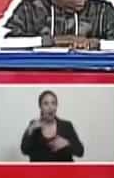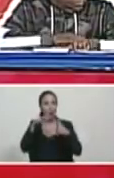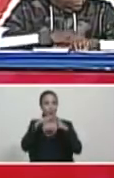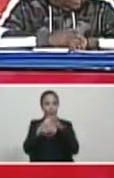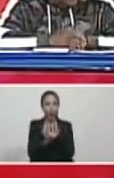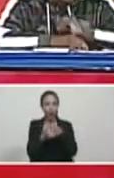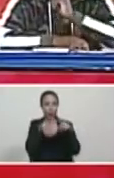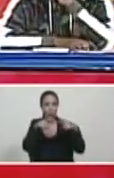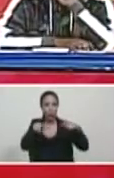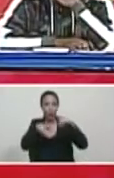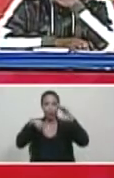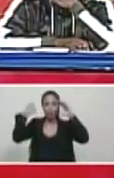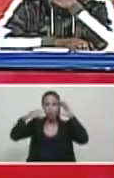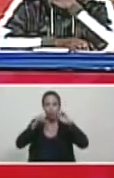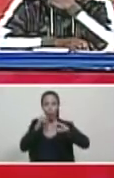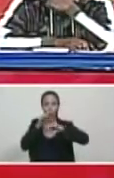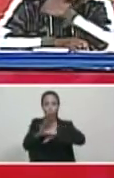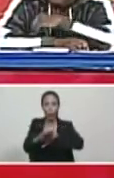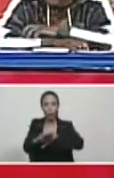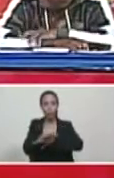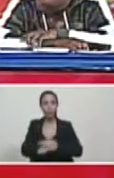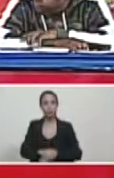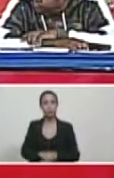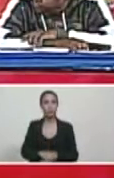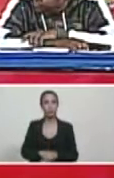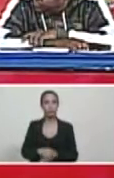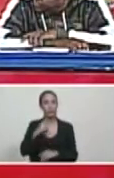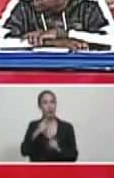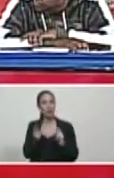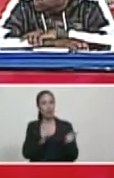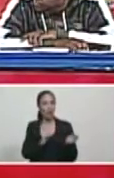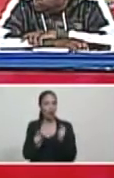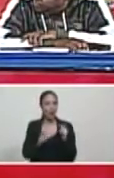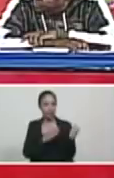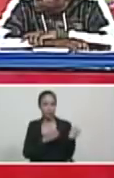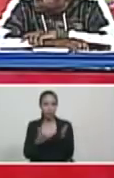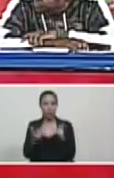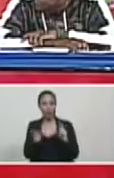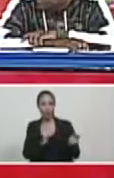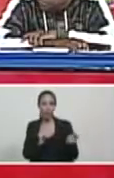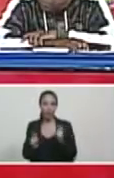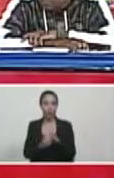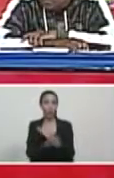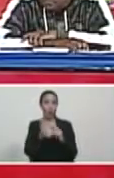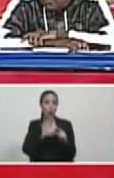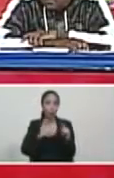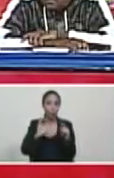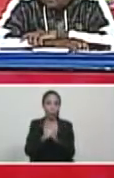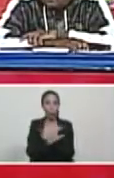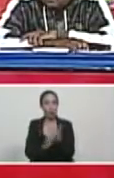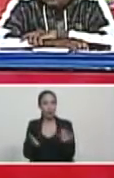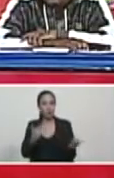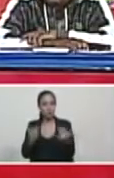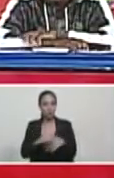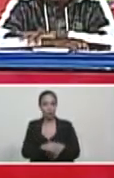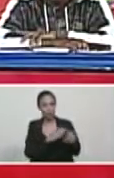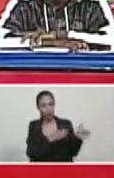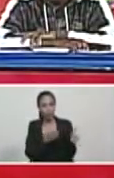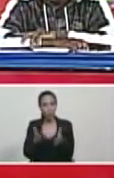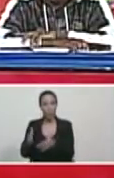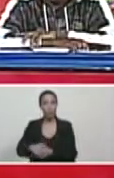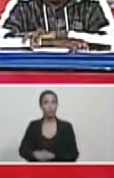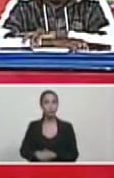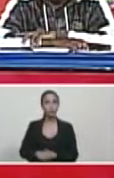Y las películas después en foro cine los debatíamos, íbamos organizando a la gente a través de la cultura. Y